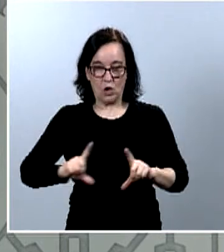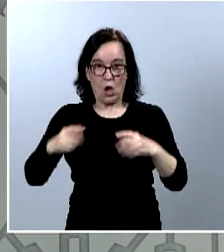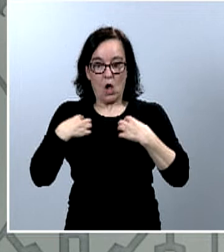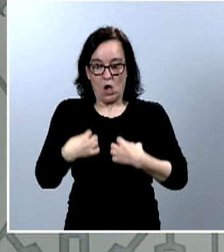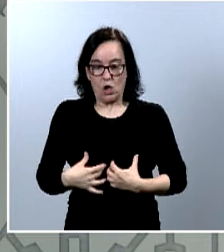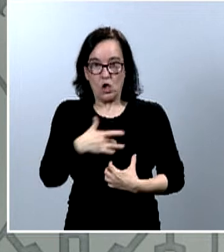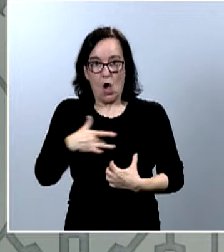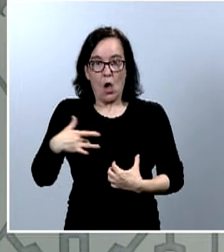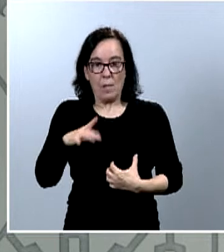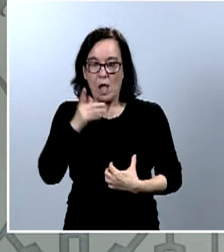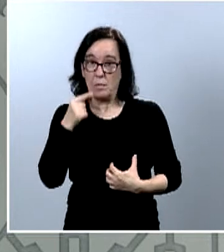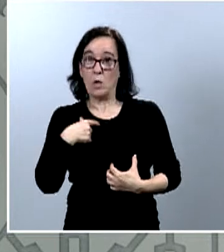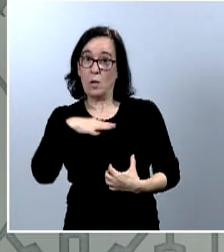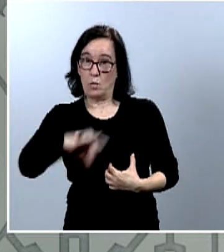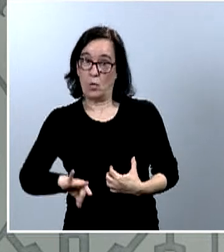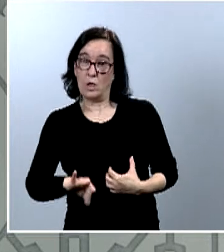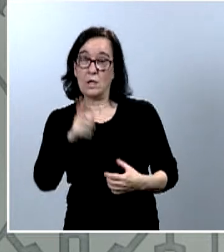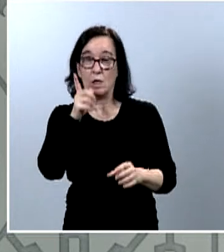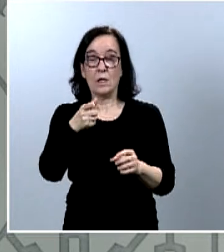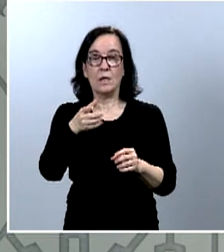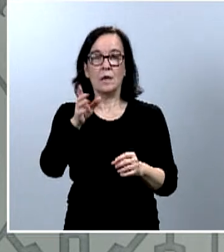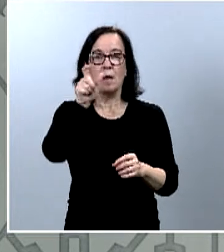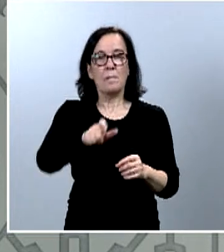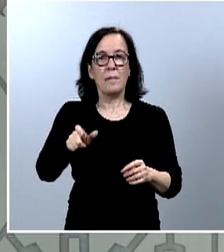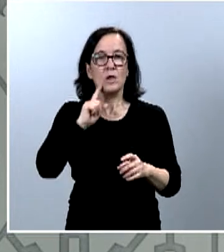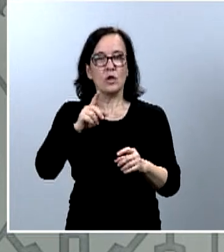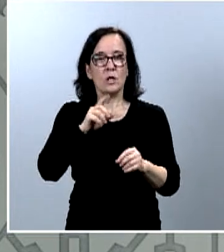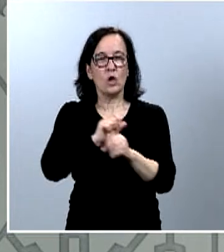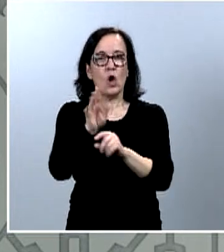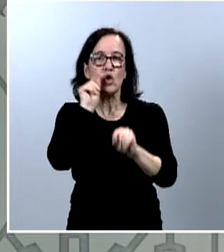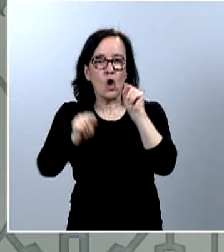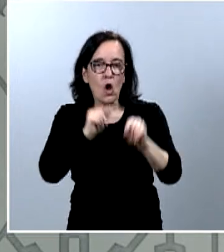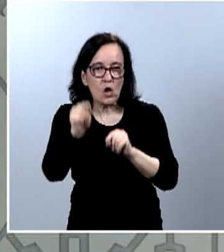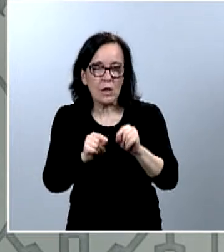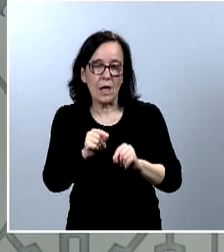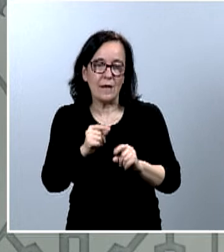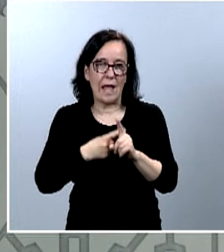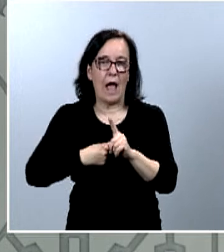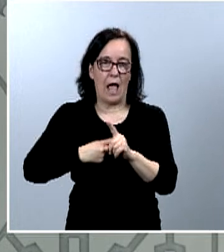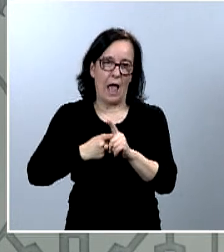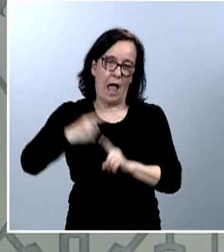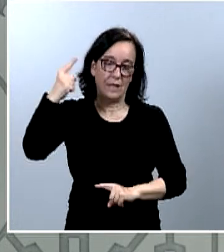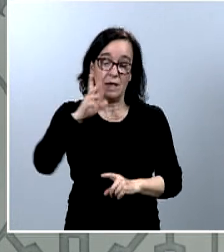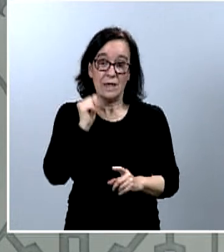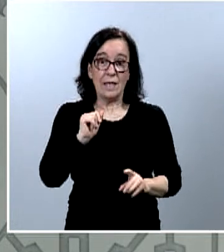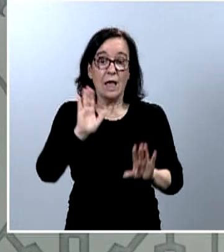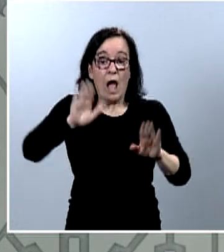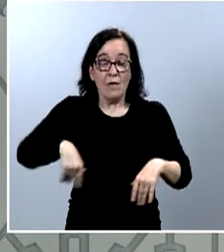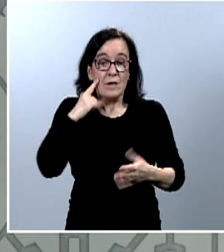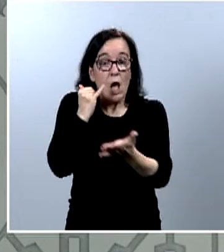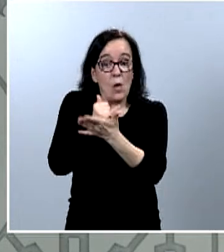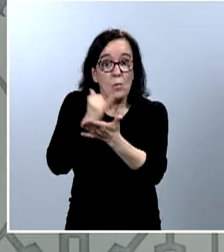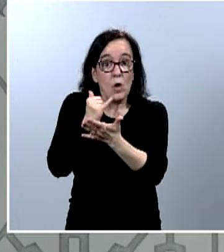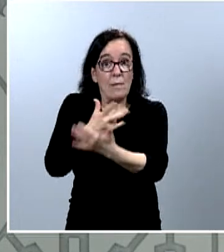obviamente la probabilidad de que esa persona tenga el coronavirus es muy alta. Y la probabilidad de que el resultado de una prueba analítica sea